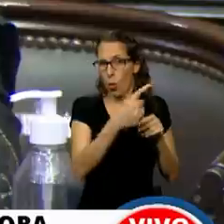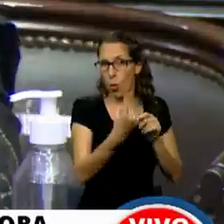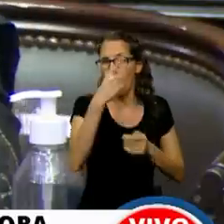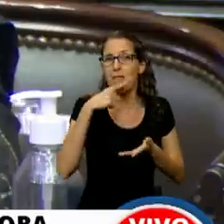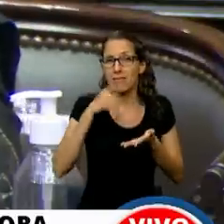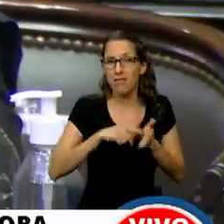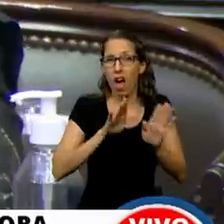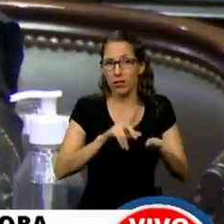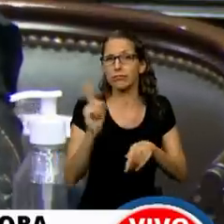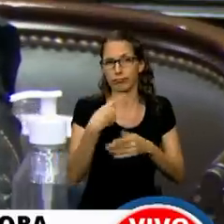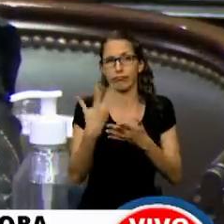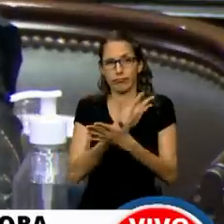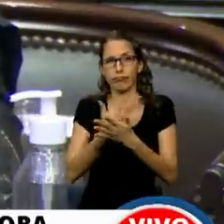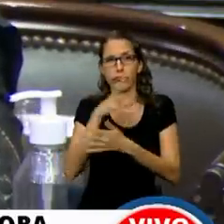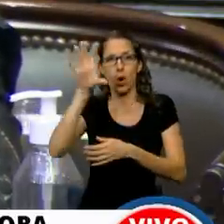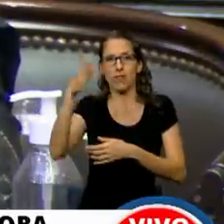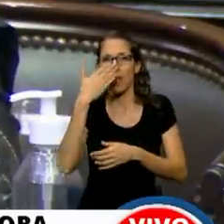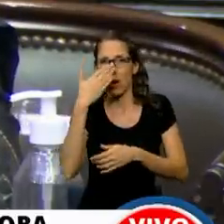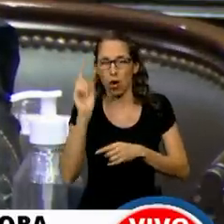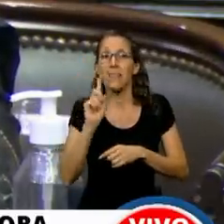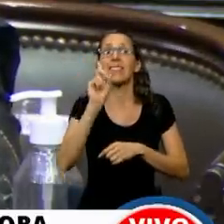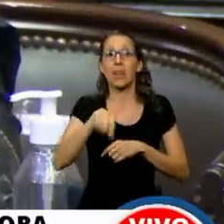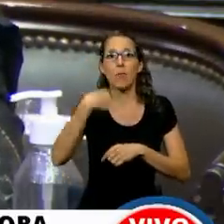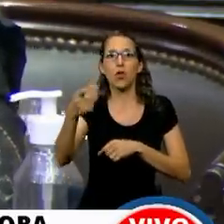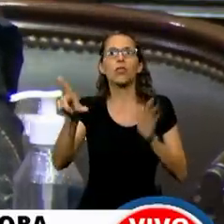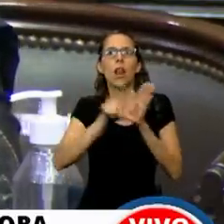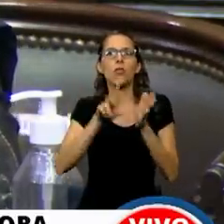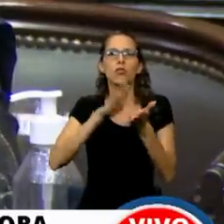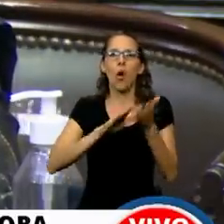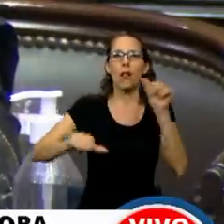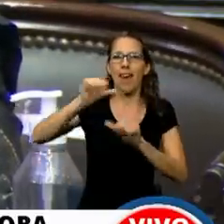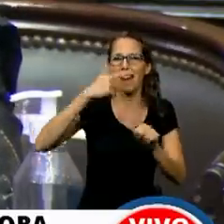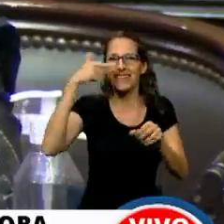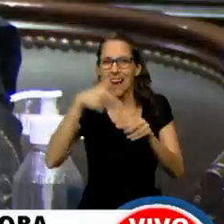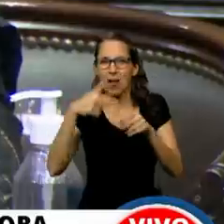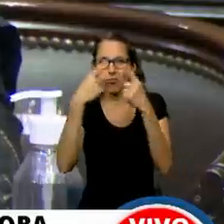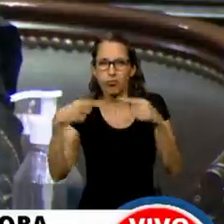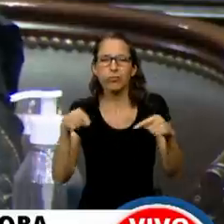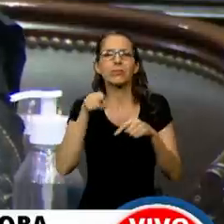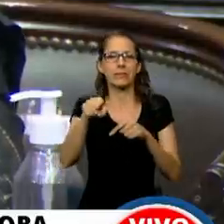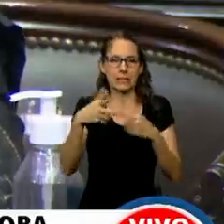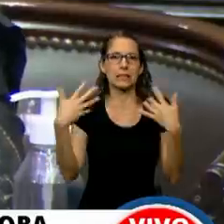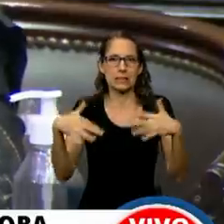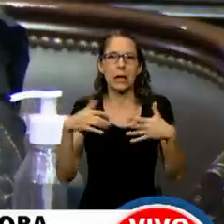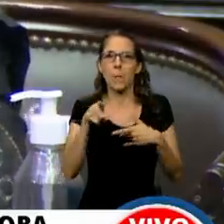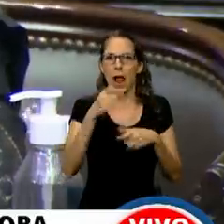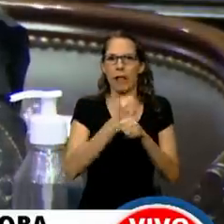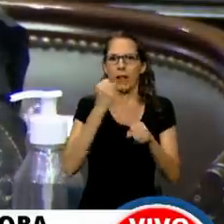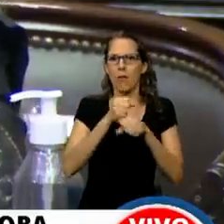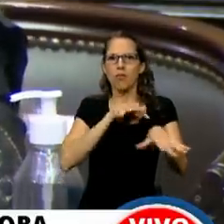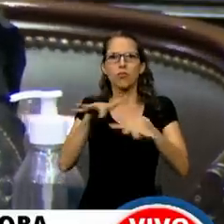castigan mi provincia como lo es también la nueva ley de biocombustibles atentando contra los niveles de empleo y las prioridades